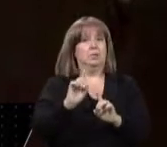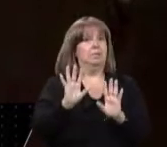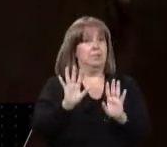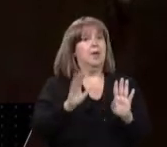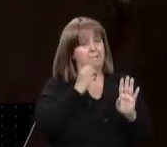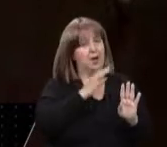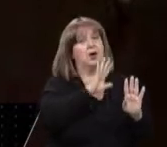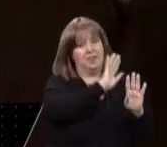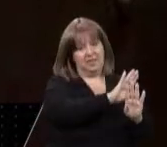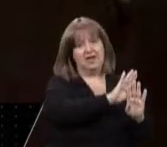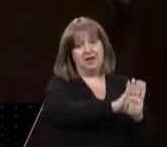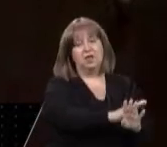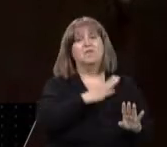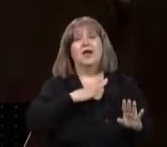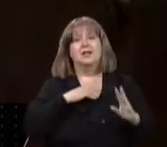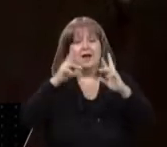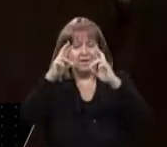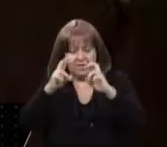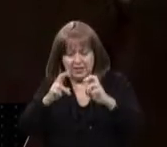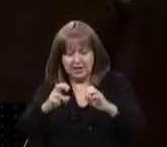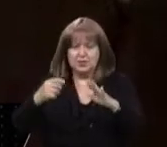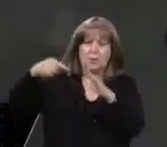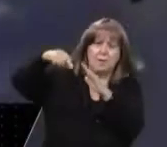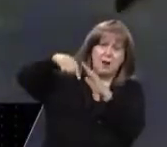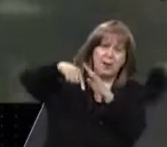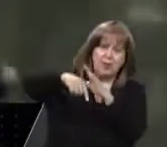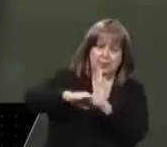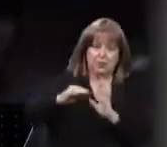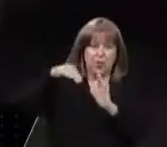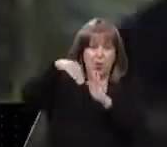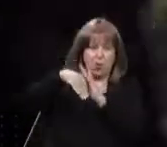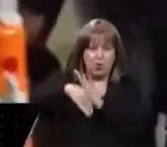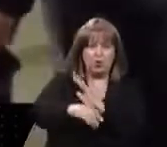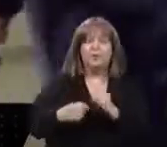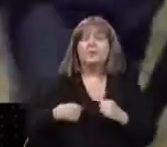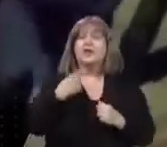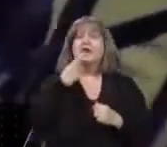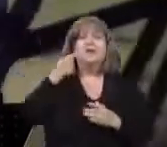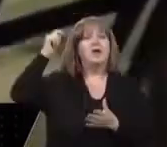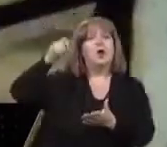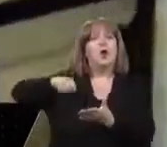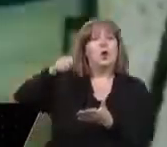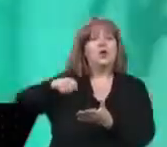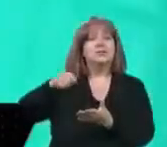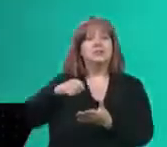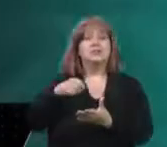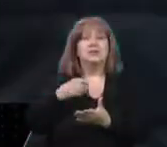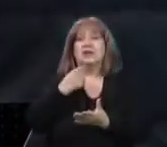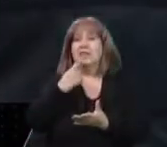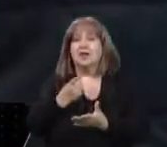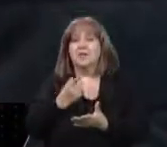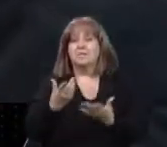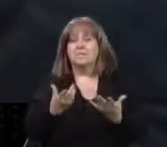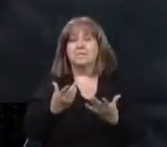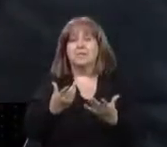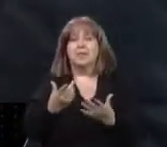seguir avanzando en la investigación. ¿Qué es lo que dijo la jueza María Eugenia Capuchetti? No